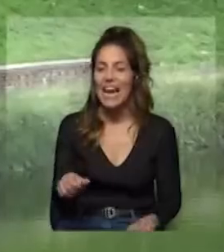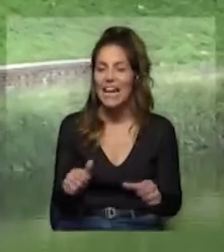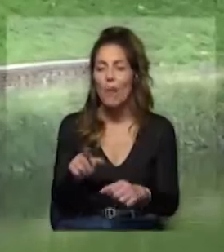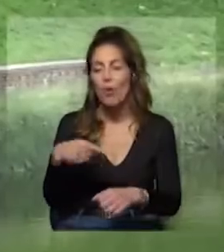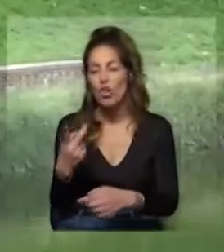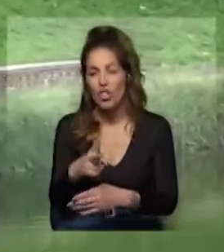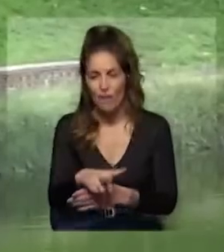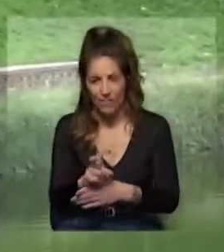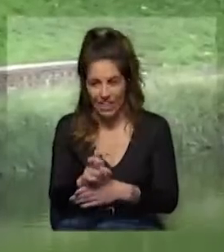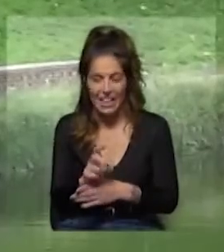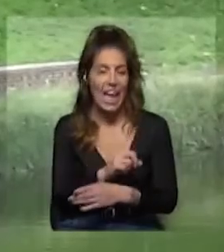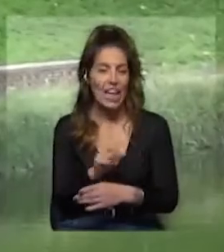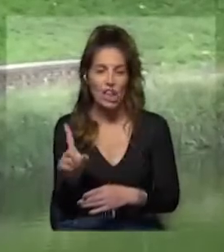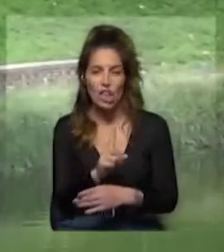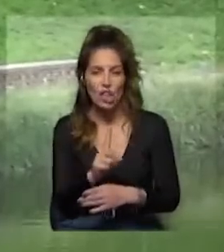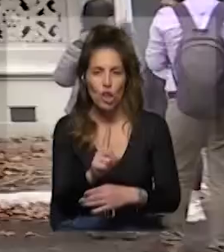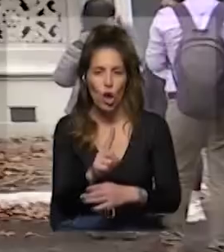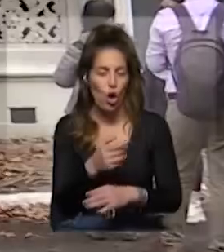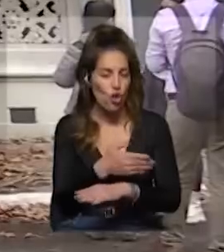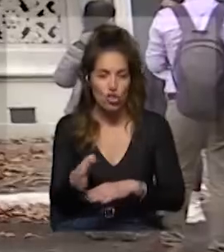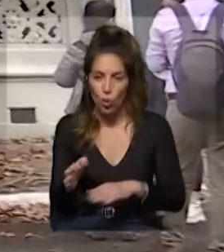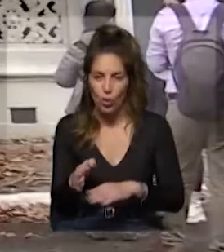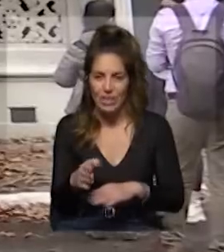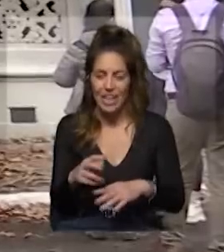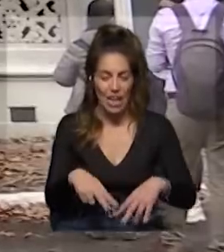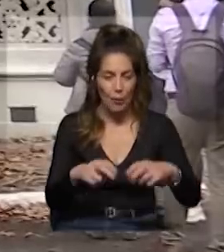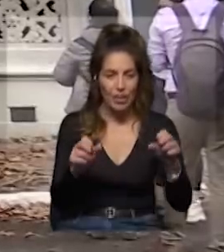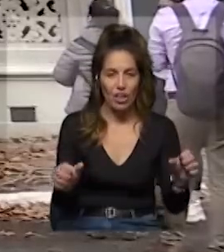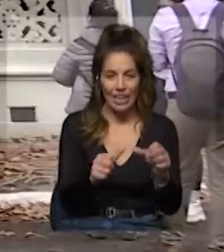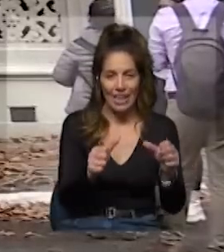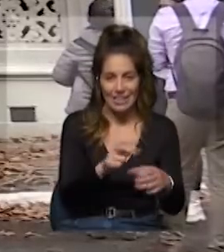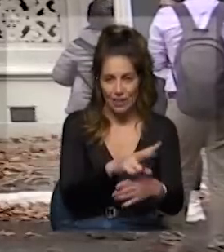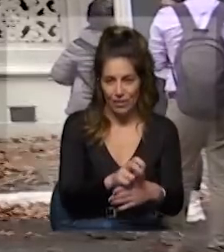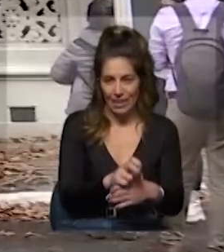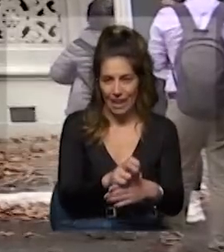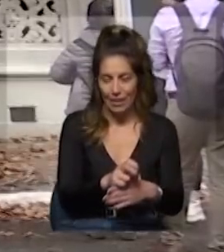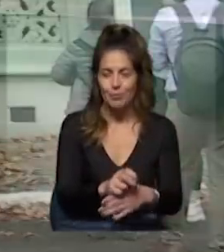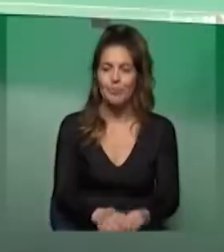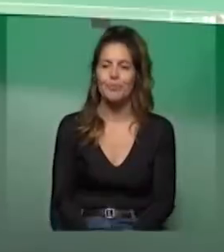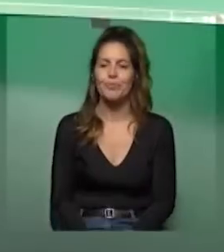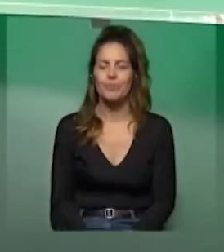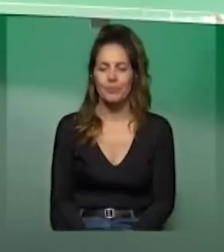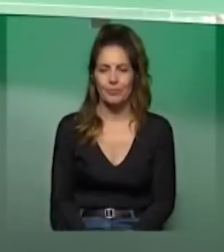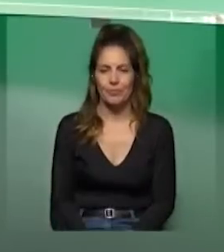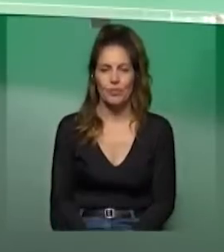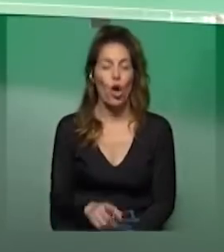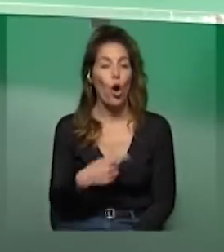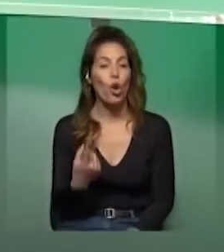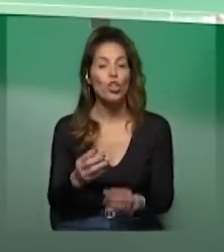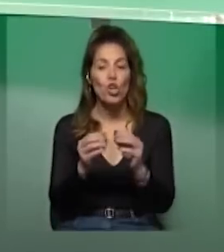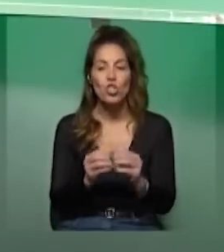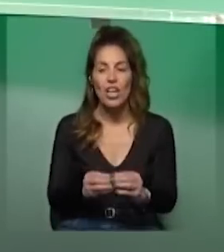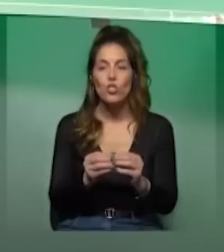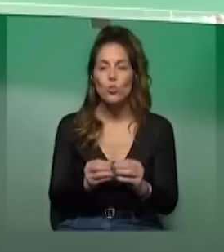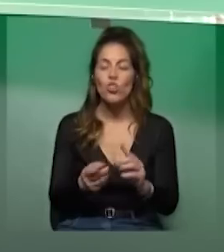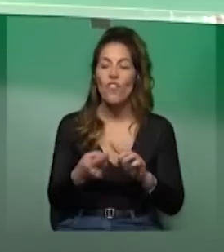otra fiscalía y no tendría ninguna consecuencia en la causa que instruye gione otros asuntos vinculados a